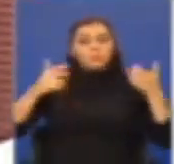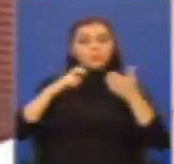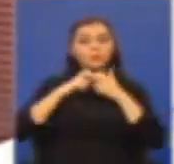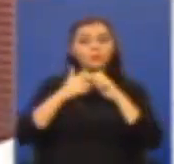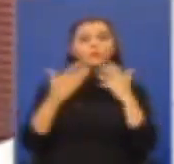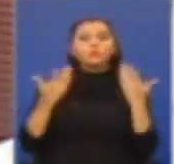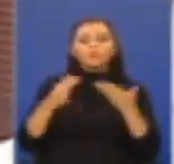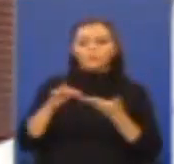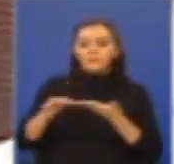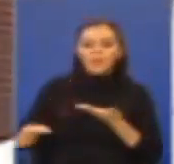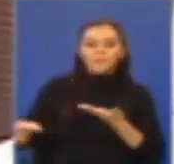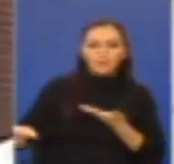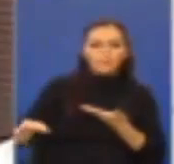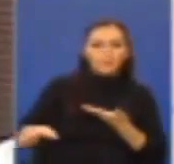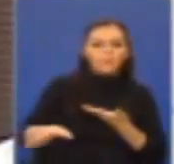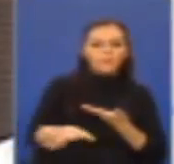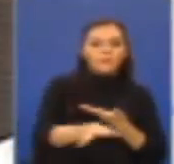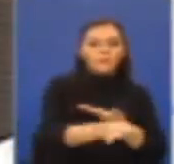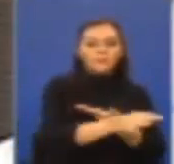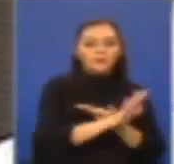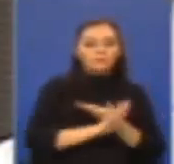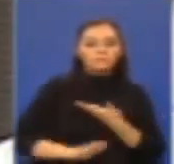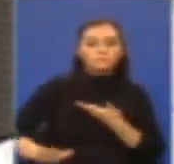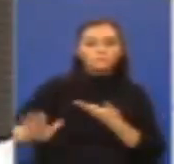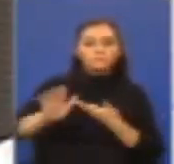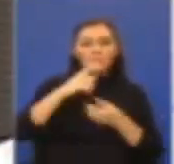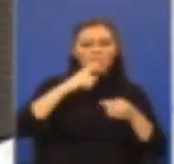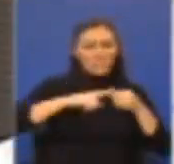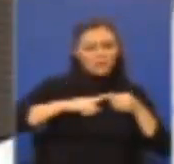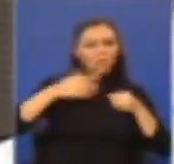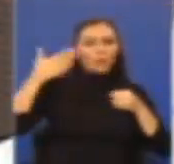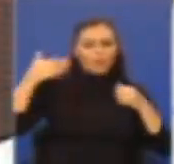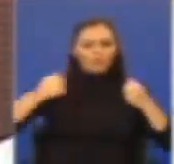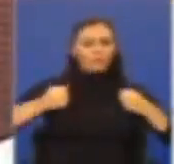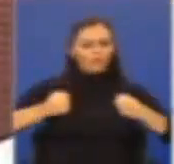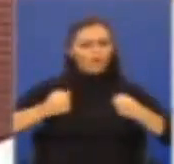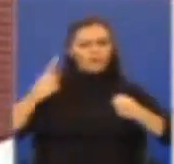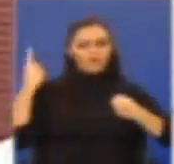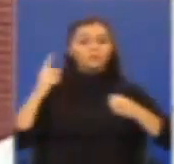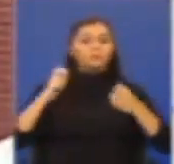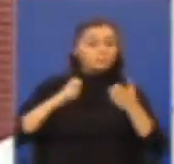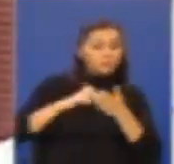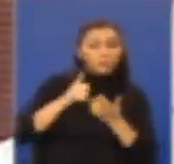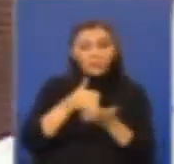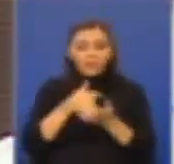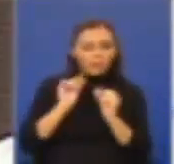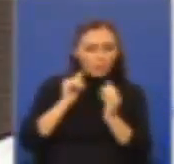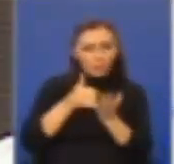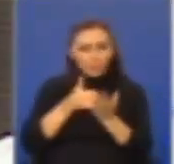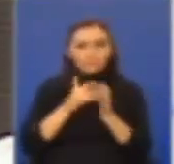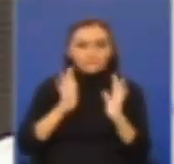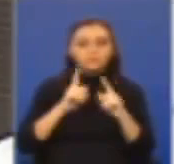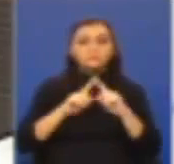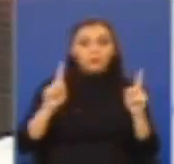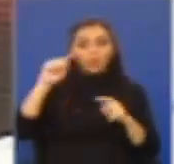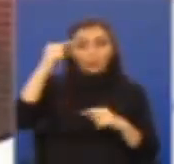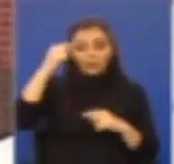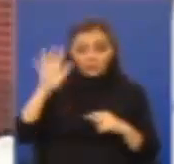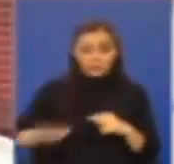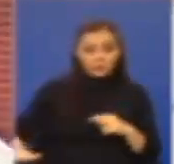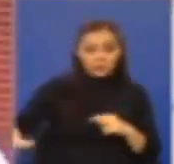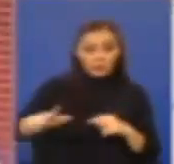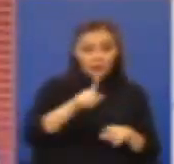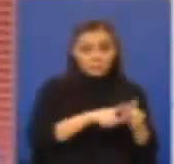los gobiernos locales, y no Quito, Guayaquil, que algo tienen de fortaleza, aunque todavía tienen deficiencias, pero hay gobiernos locales que